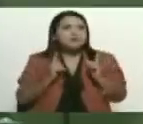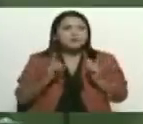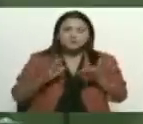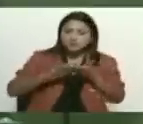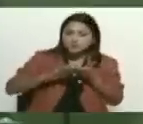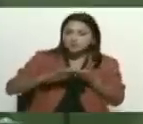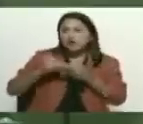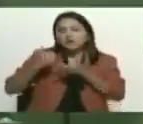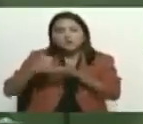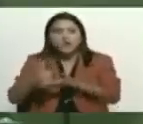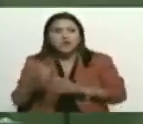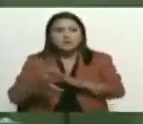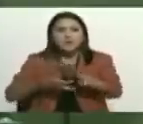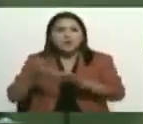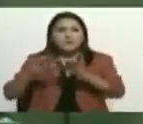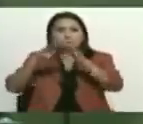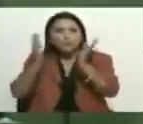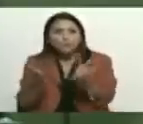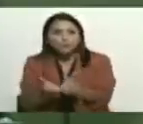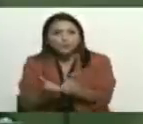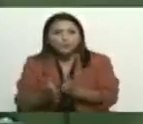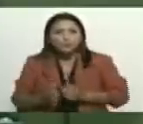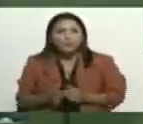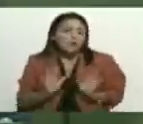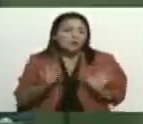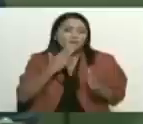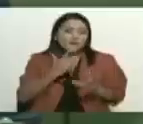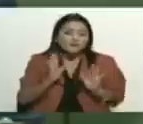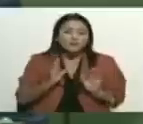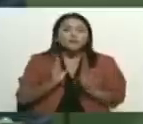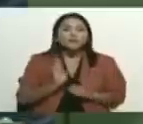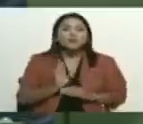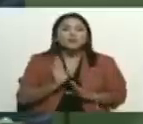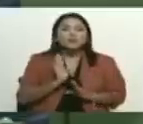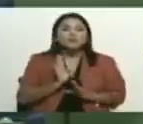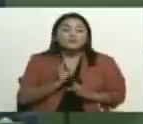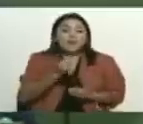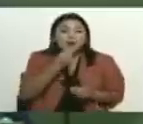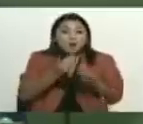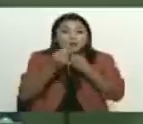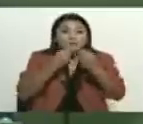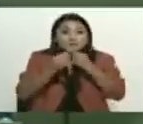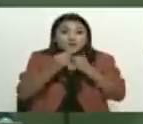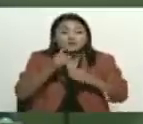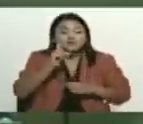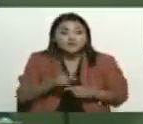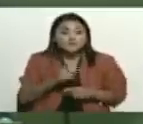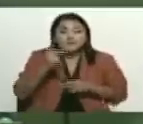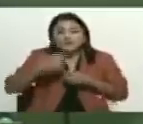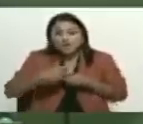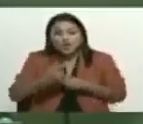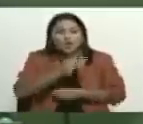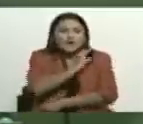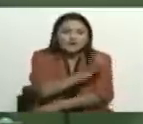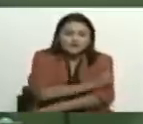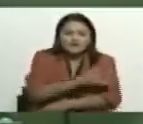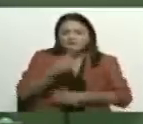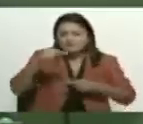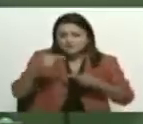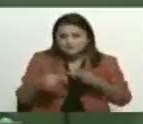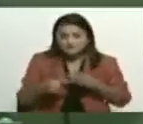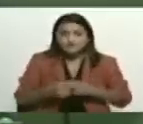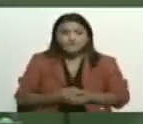la crisis, particularmente en el ámbito de la seguridad alimentaria y energética. Señor